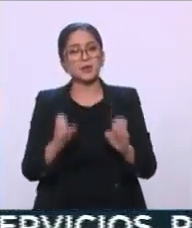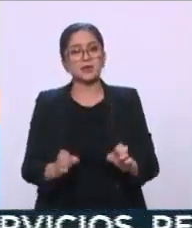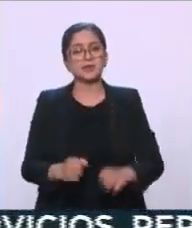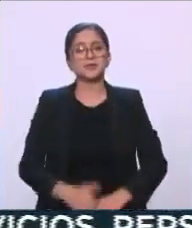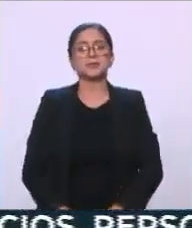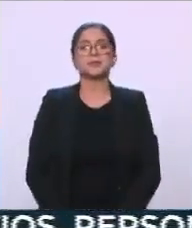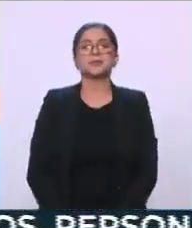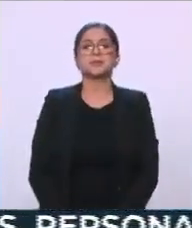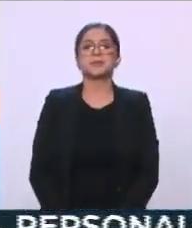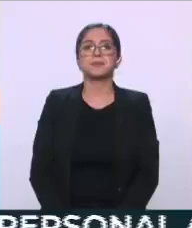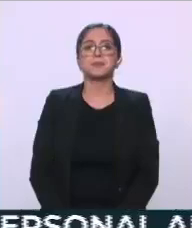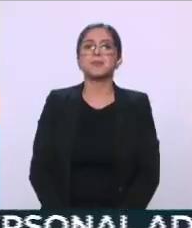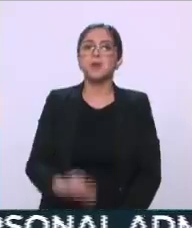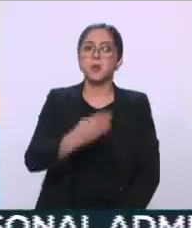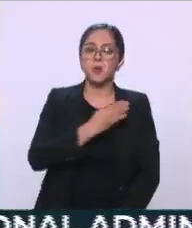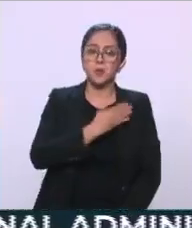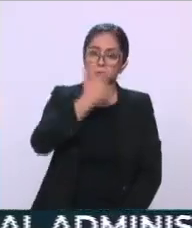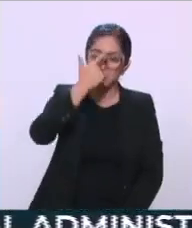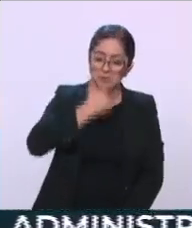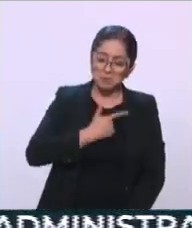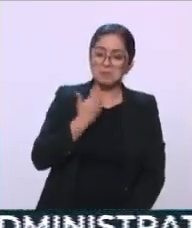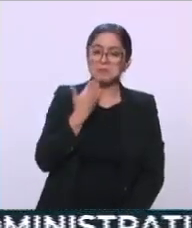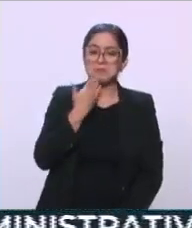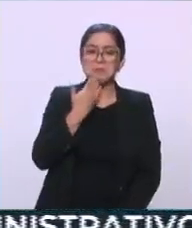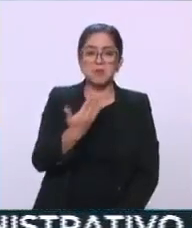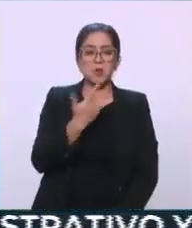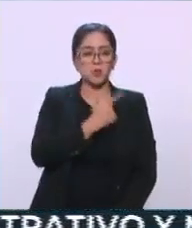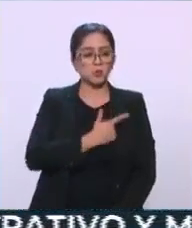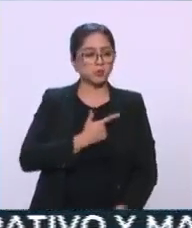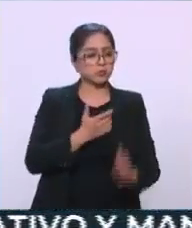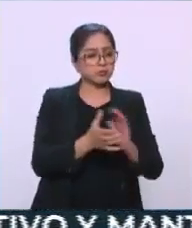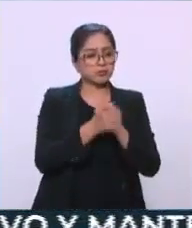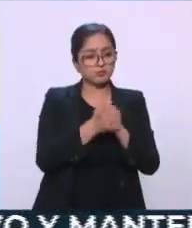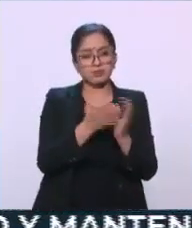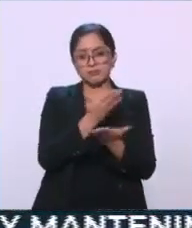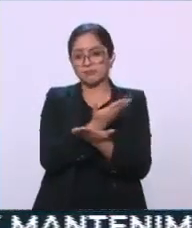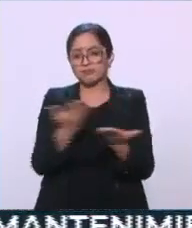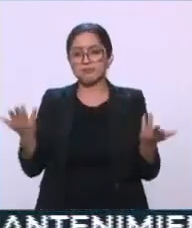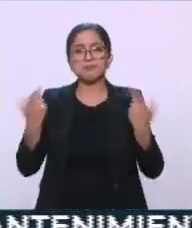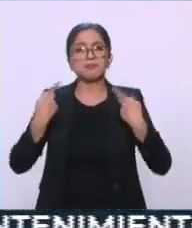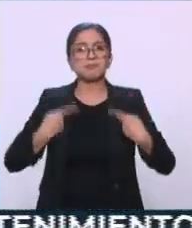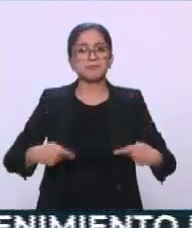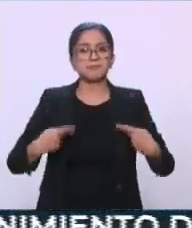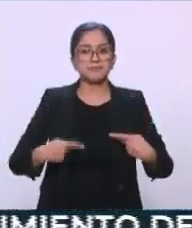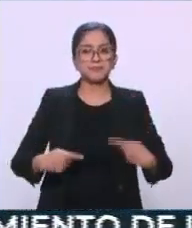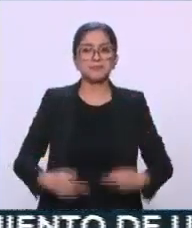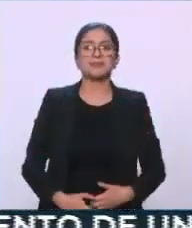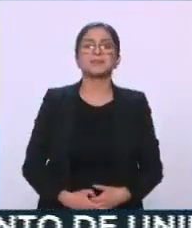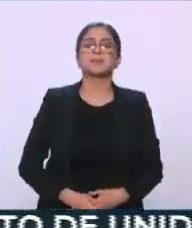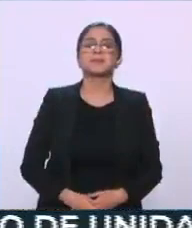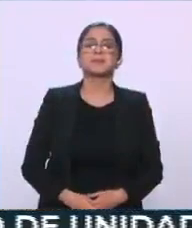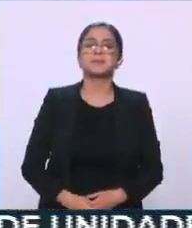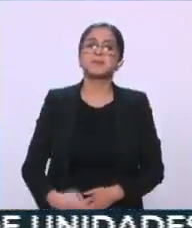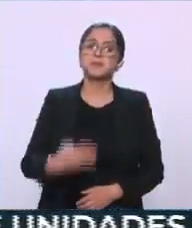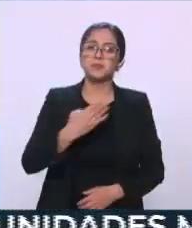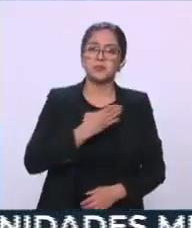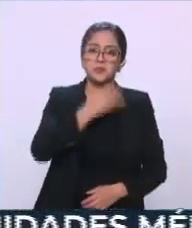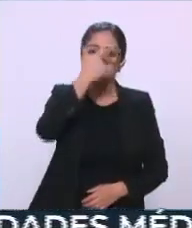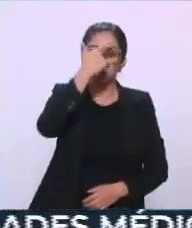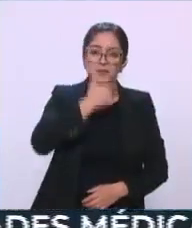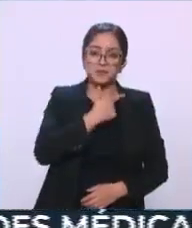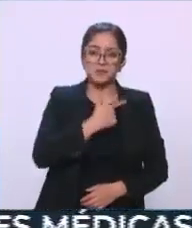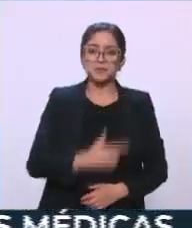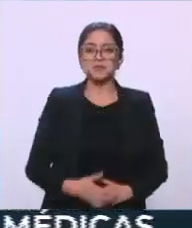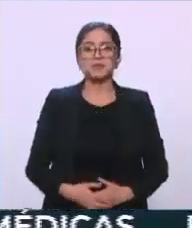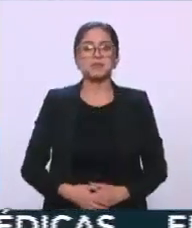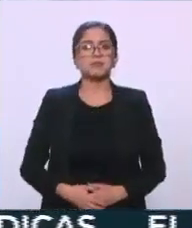Muy buenas noches, muy bien, mucho gusto en saludarlos a ti y a todo el auditorio, encantado. Muy buenas noches. Muchísimas gracias.